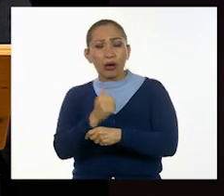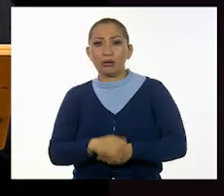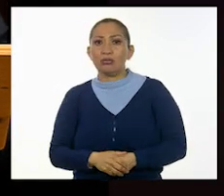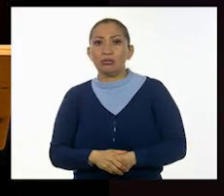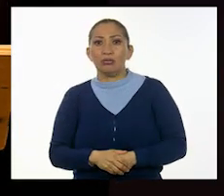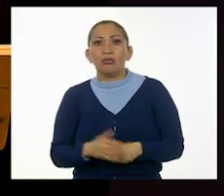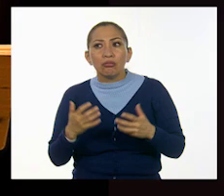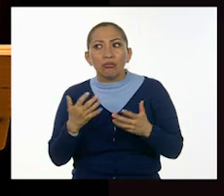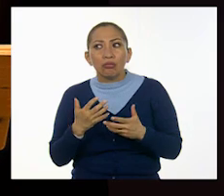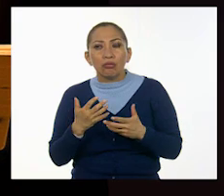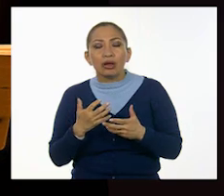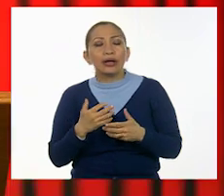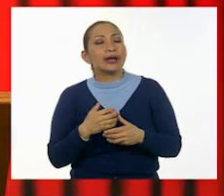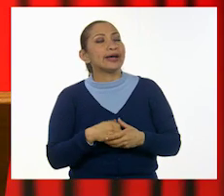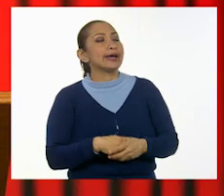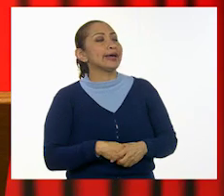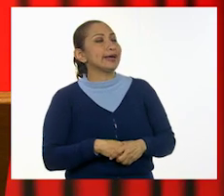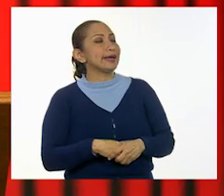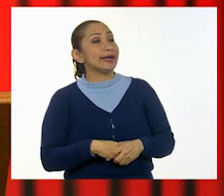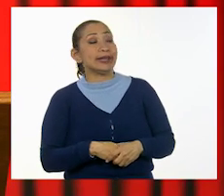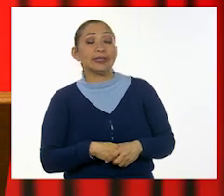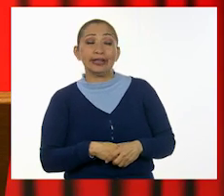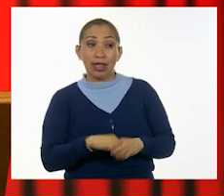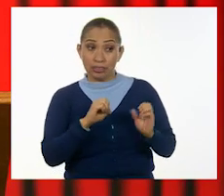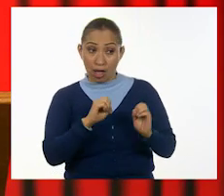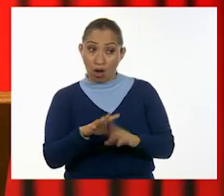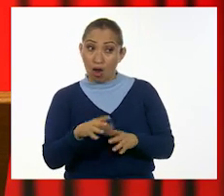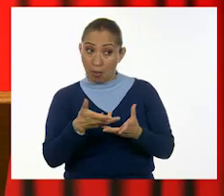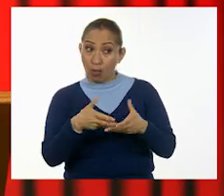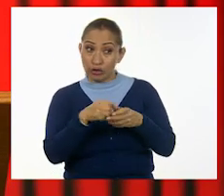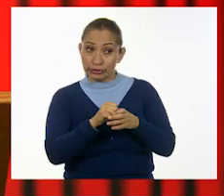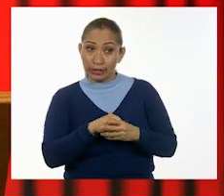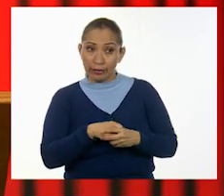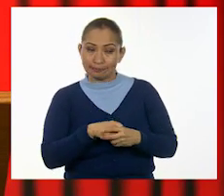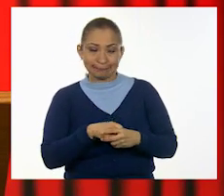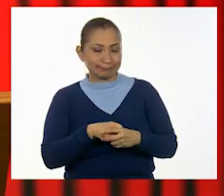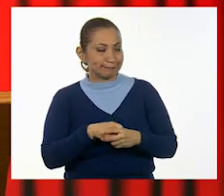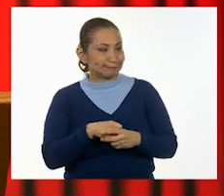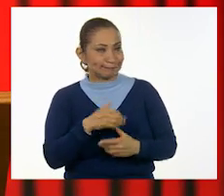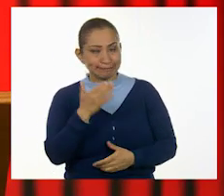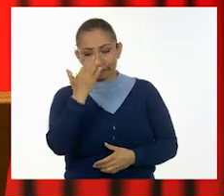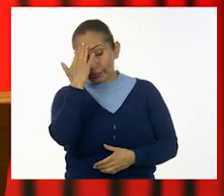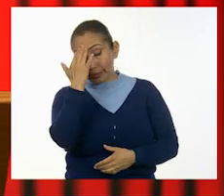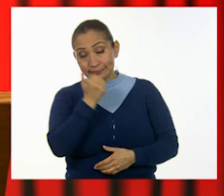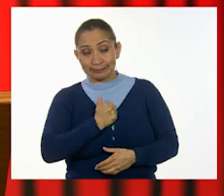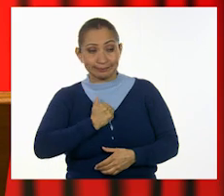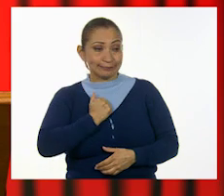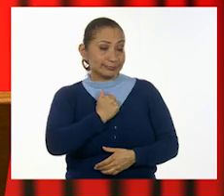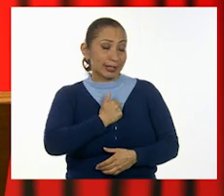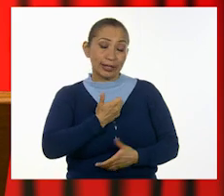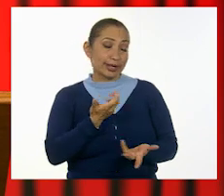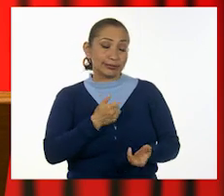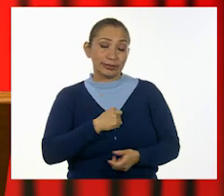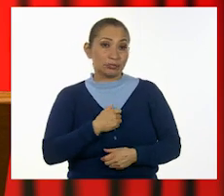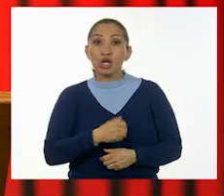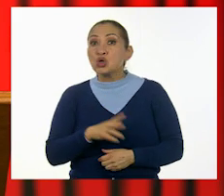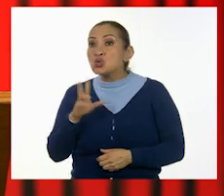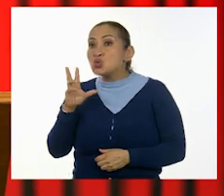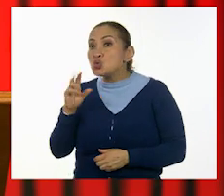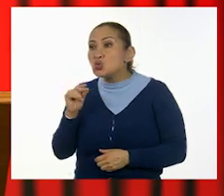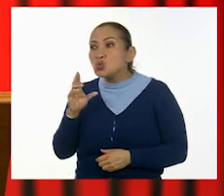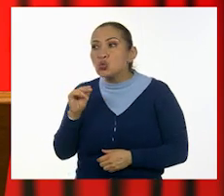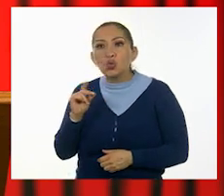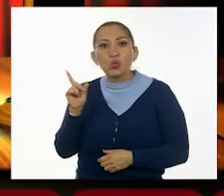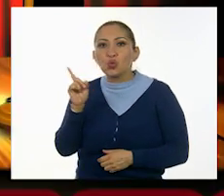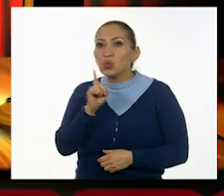suya! Ay, y dejó la bolsa. Qué lástima, hombre, qué lástima. No,